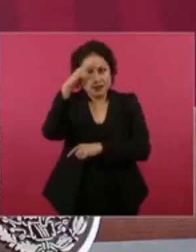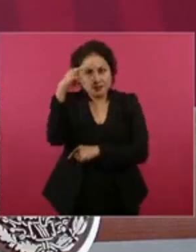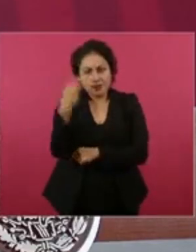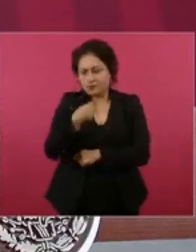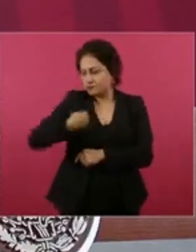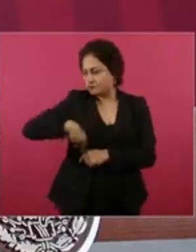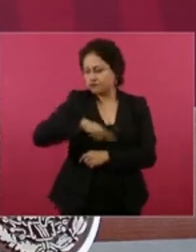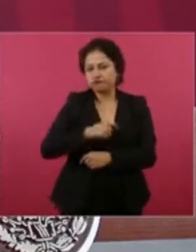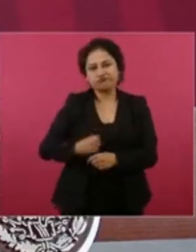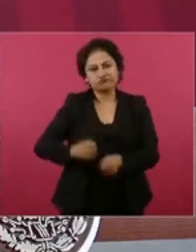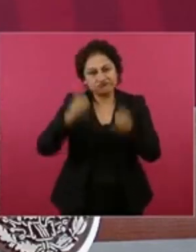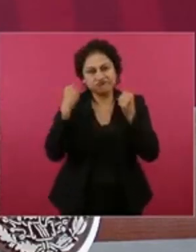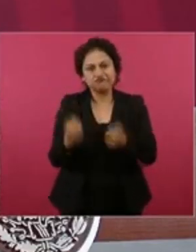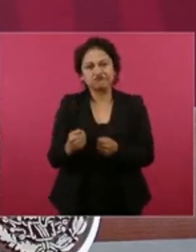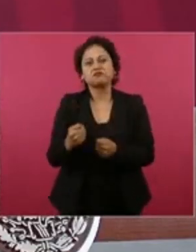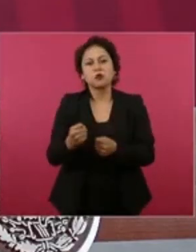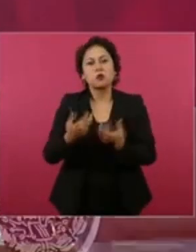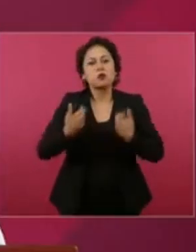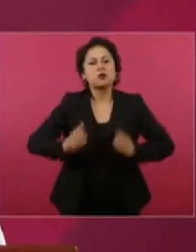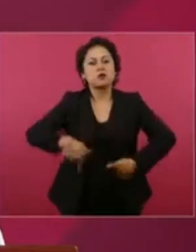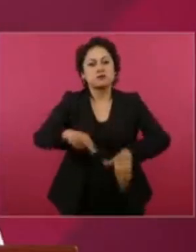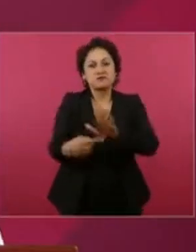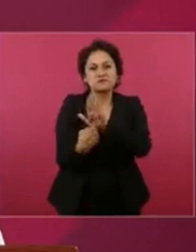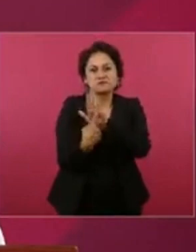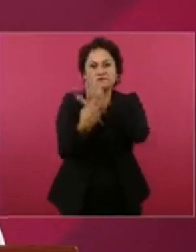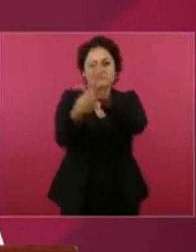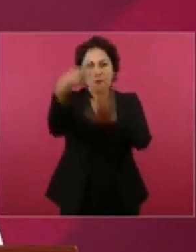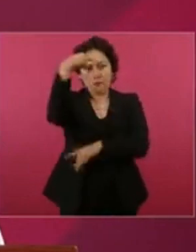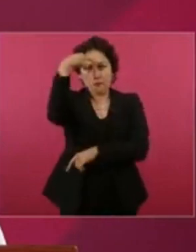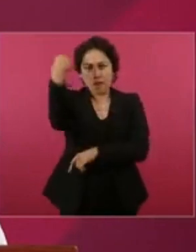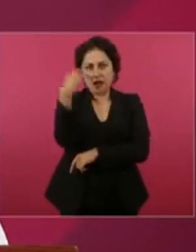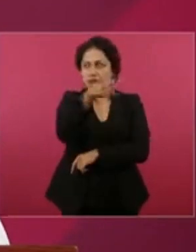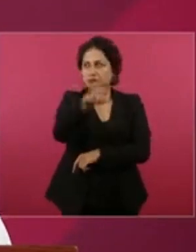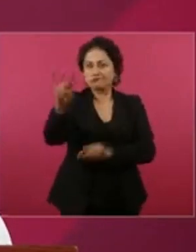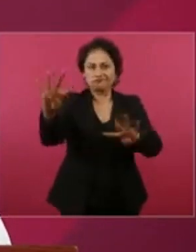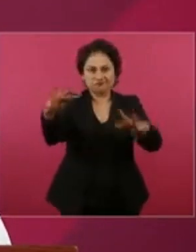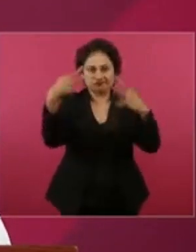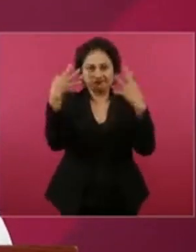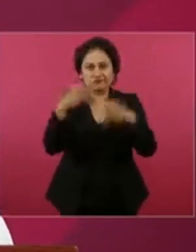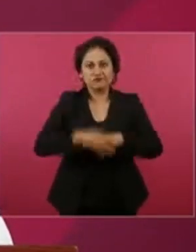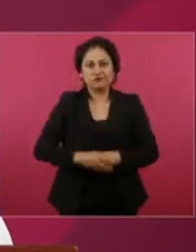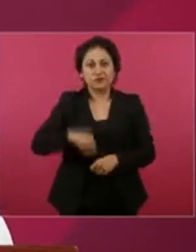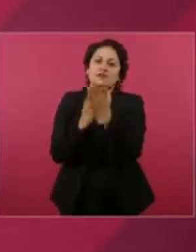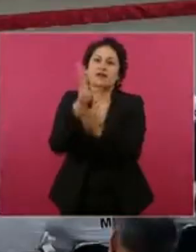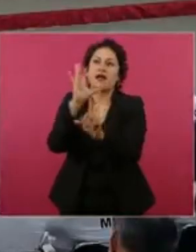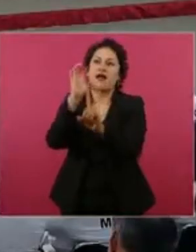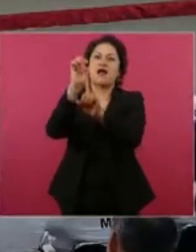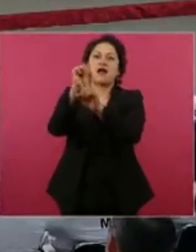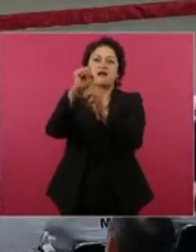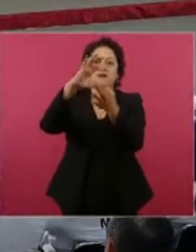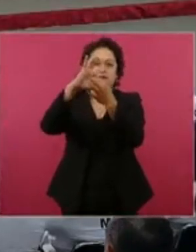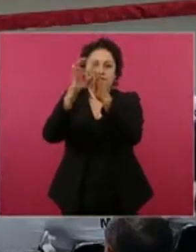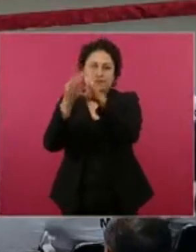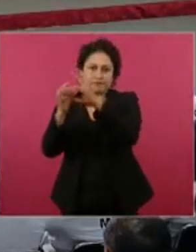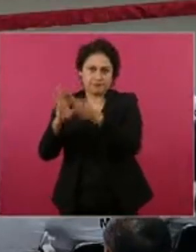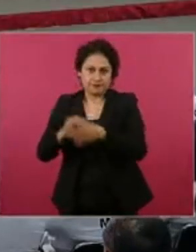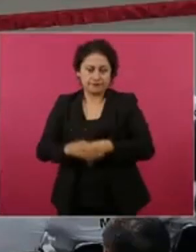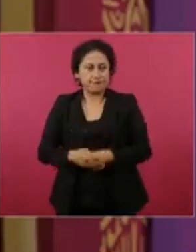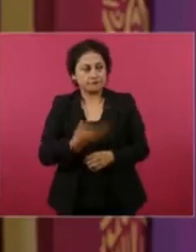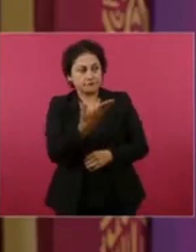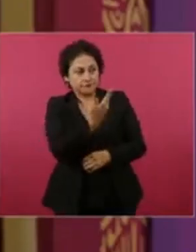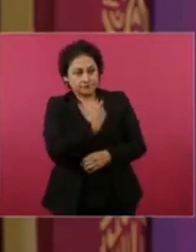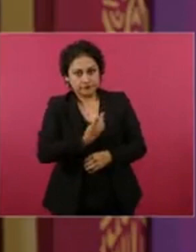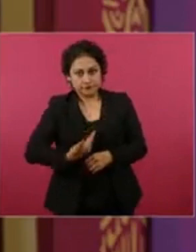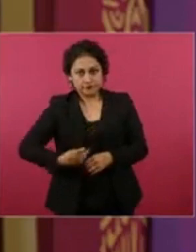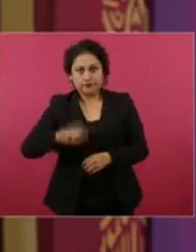esfuerzo y poner el nombre de México en alto. Hoy el motivo es celebrar. De 916